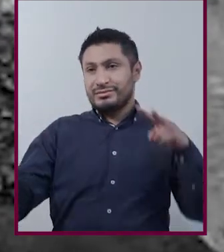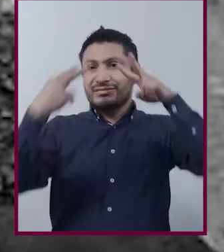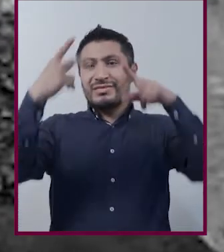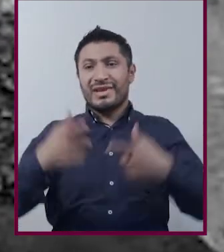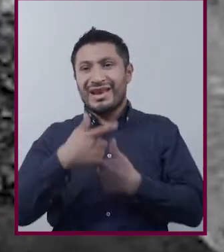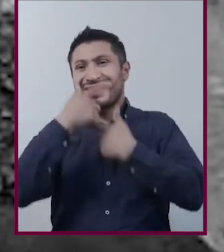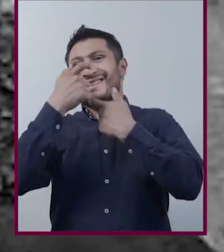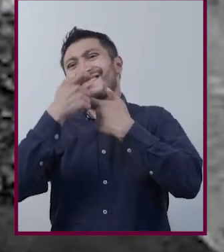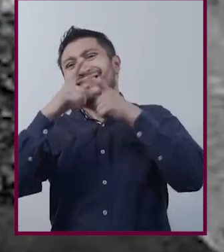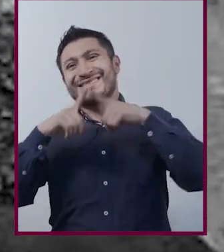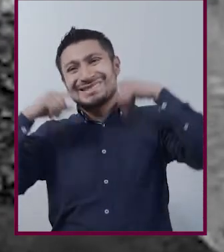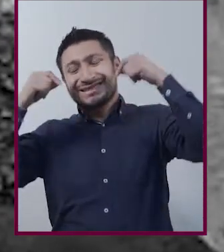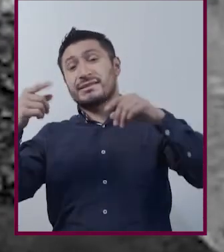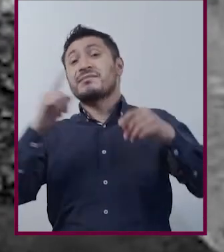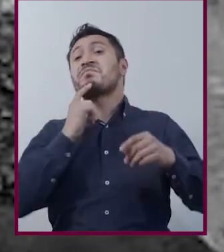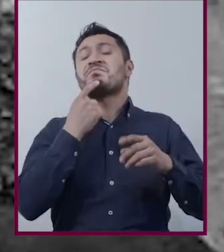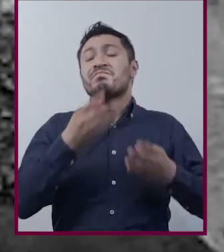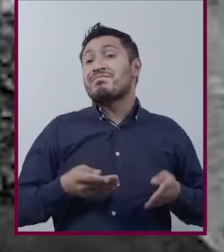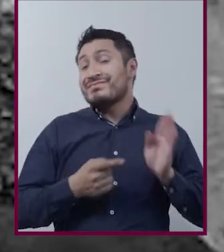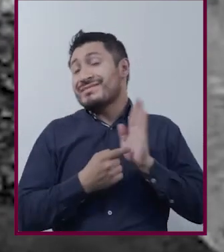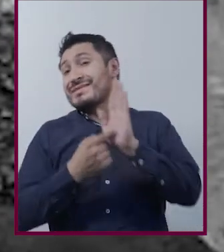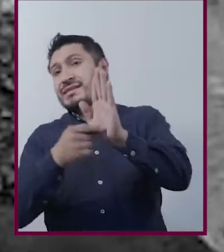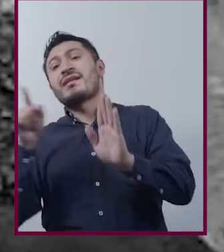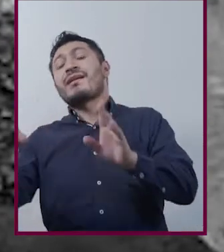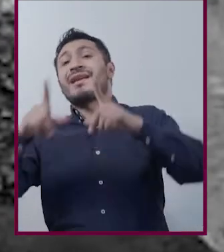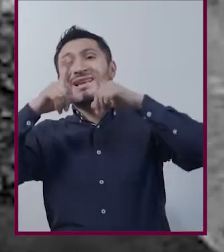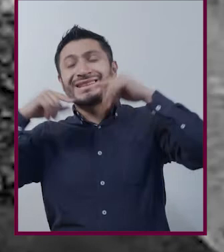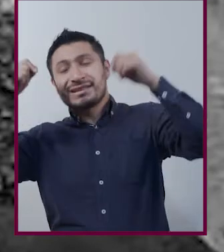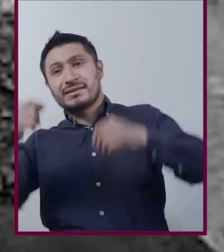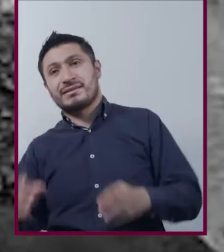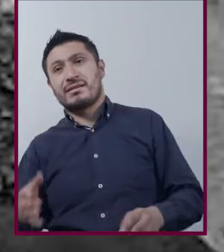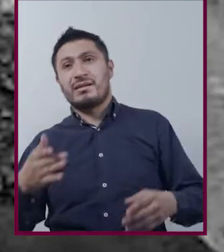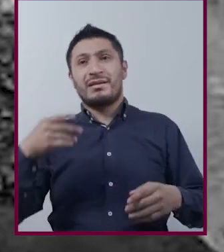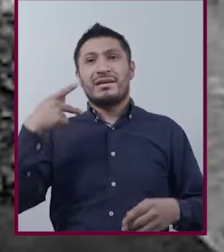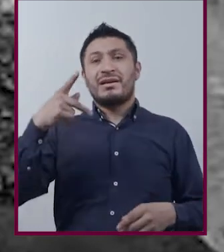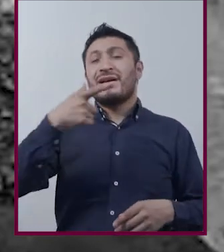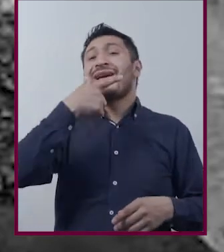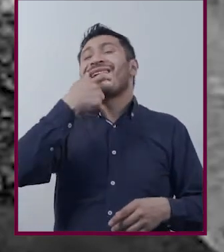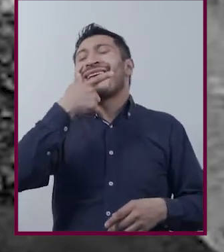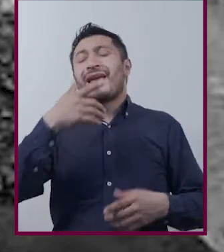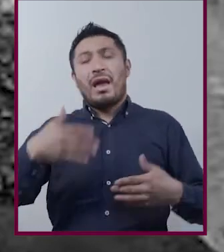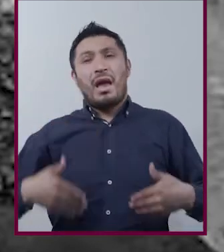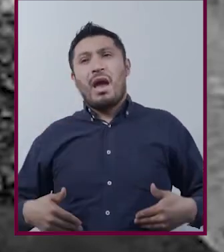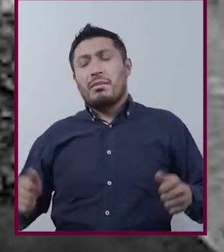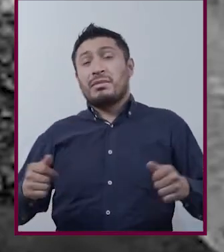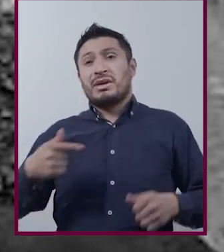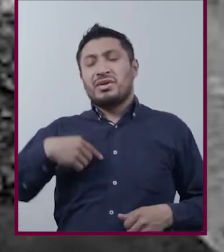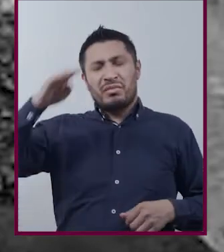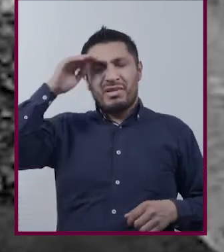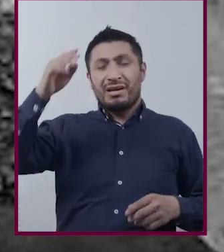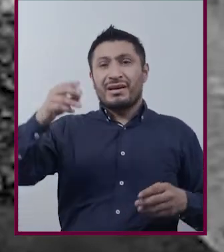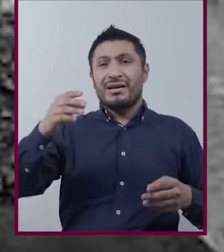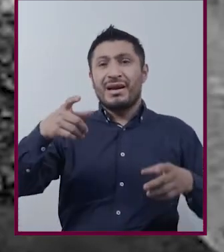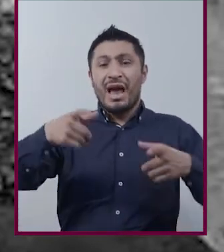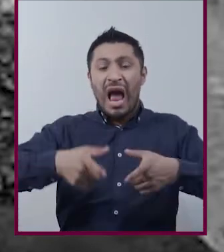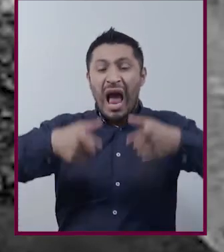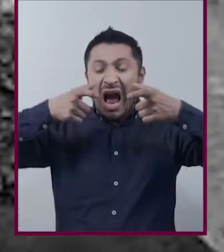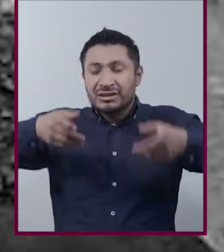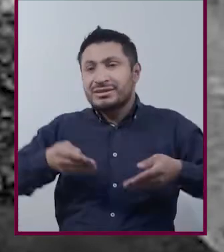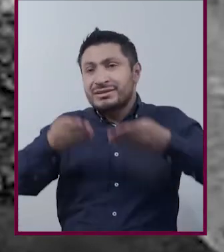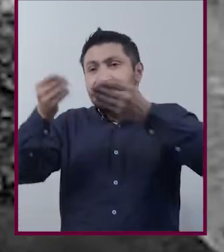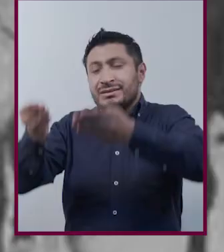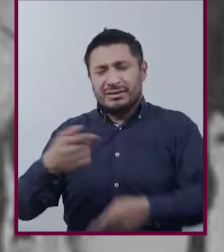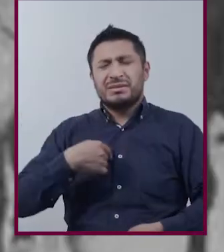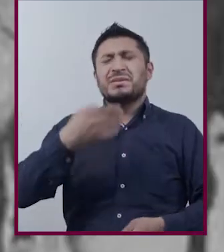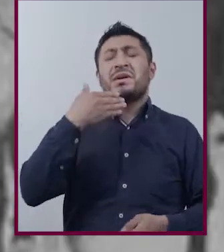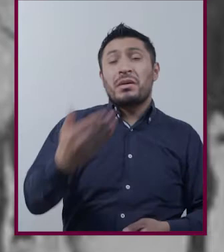iguales. Le enseñé mis muñecas. Él sonreía. Había hambre en su risa. Yo pensé que si le regalaba unas gorditas de harina haría muy